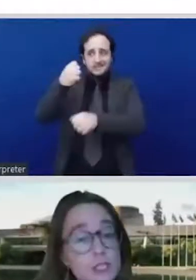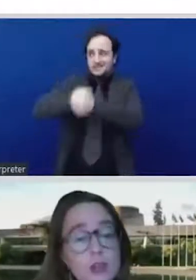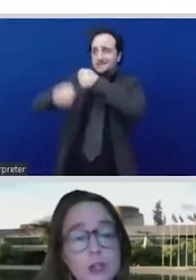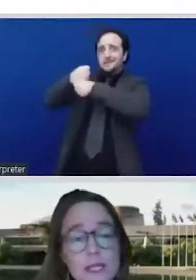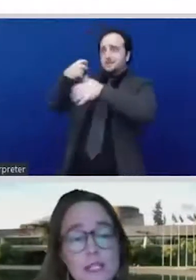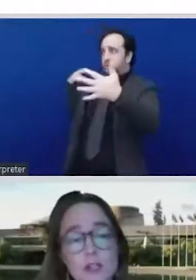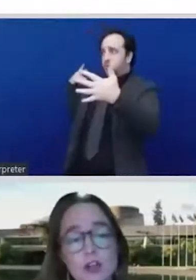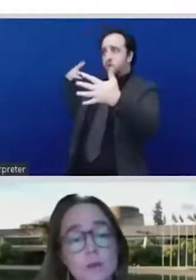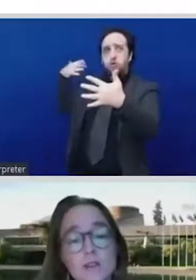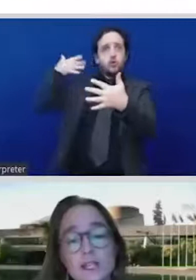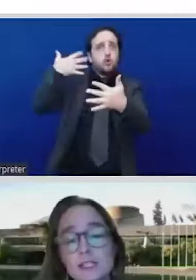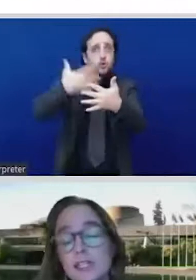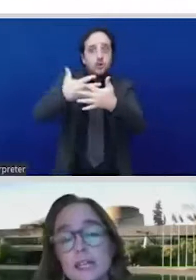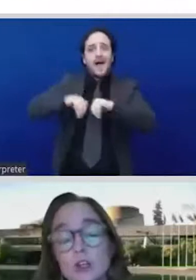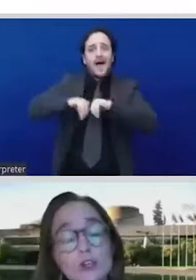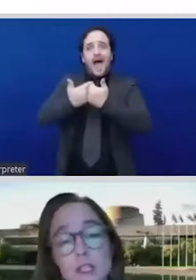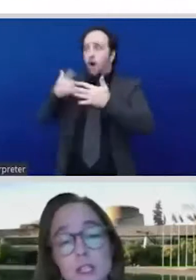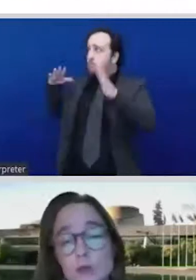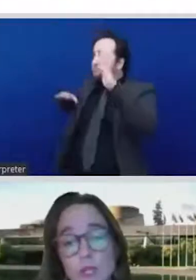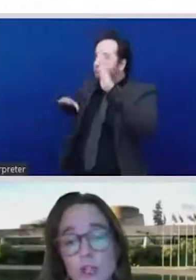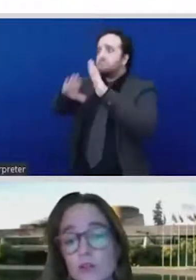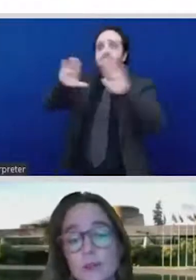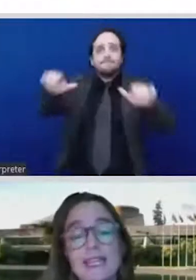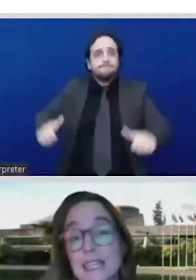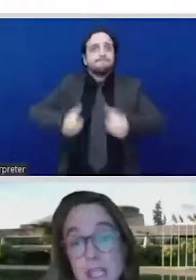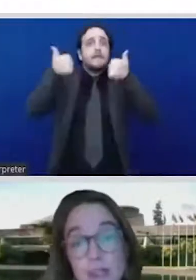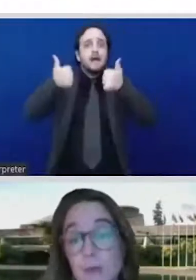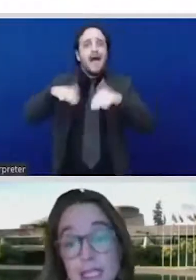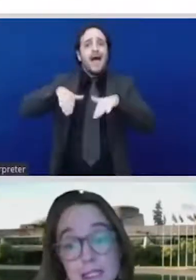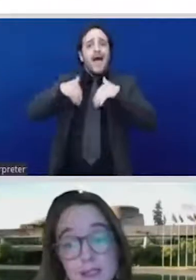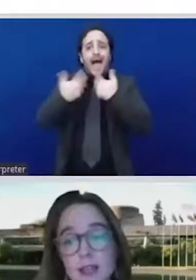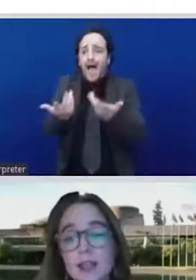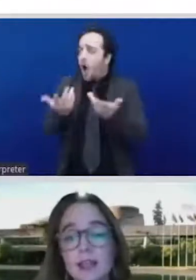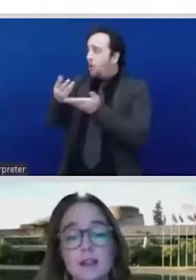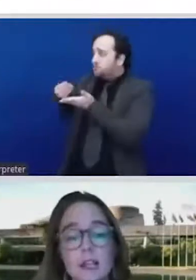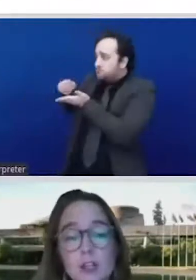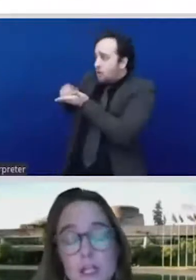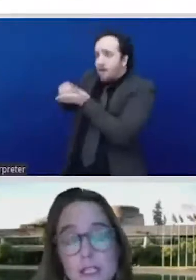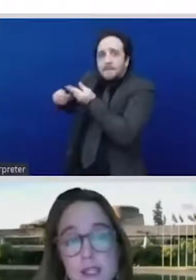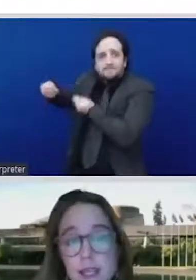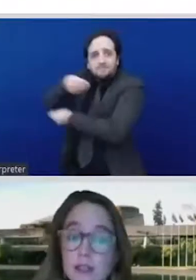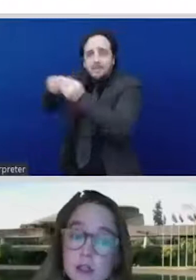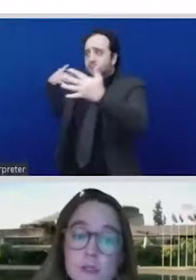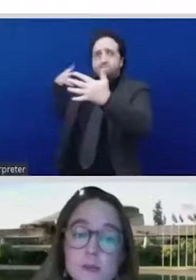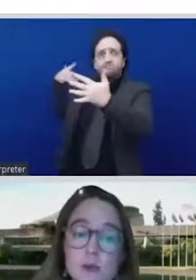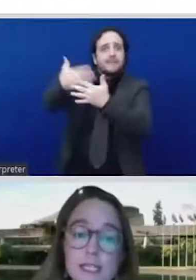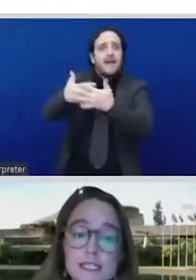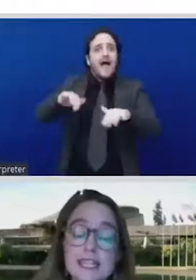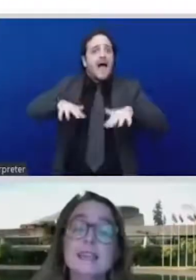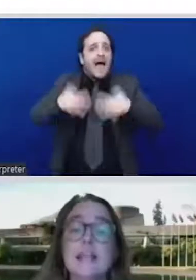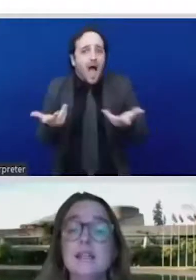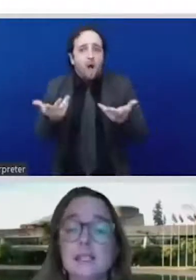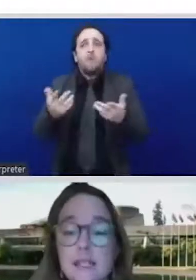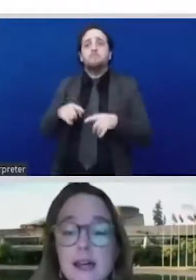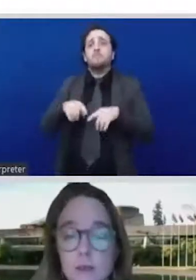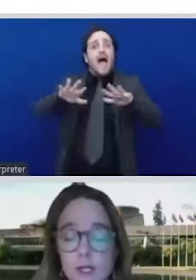proceso de globalización económica y financiera no se distribuyeron de forma equitativa entre países, entre regiones, entre hombres y mujeres, ni entre